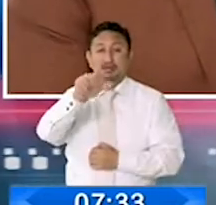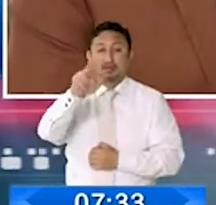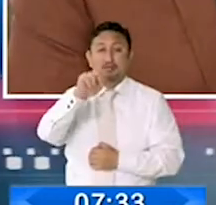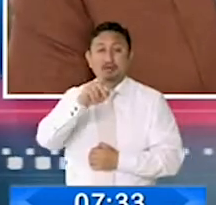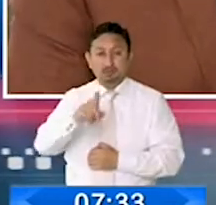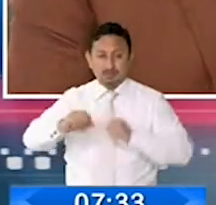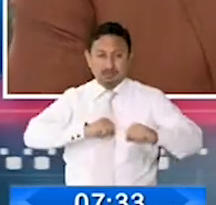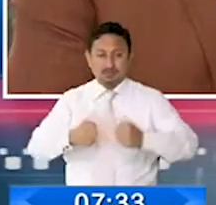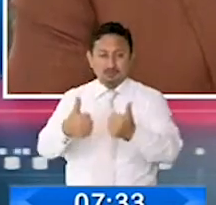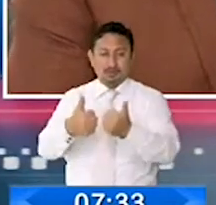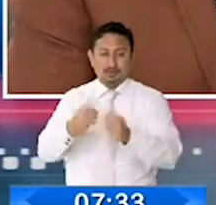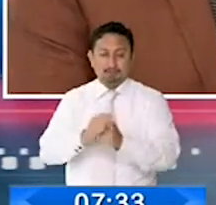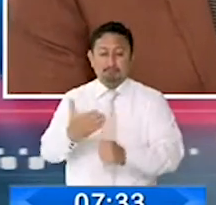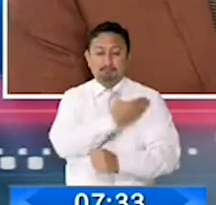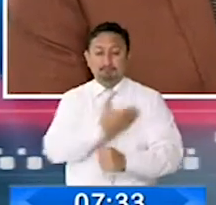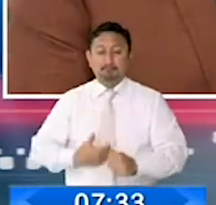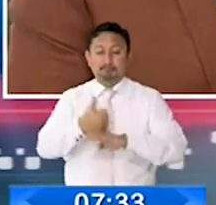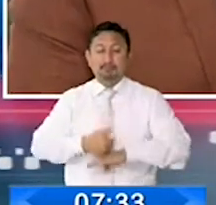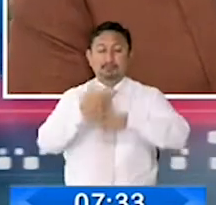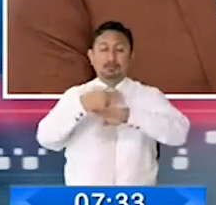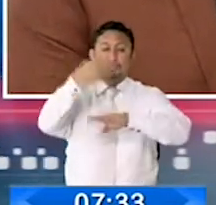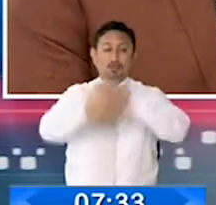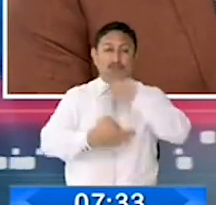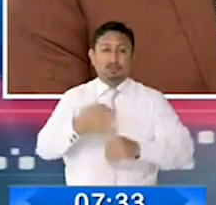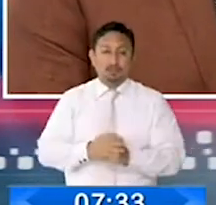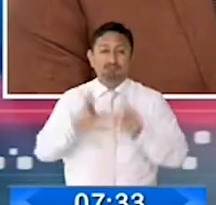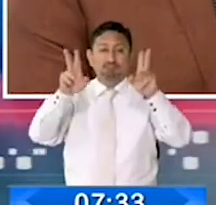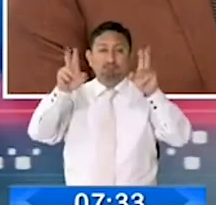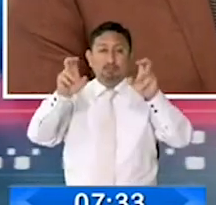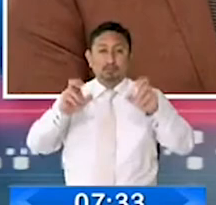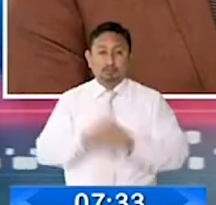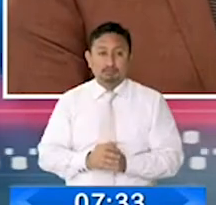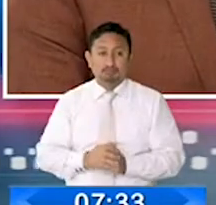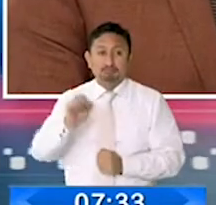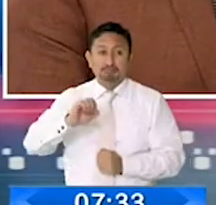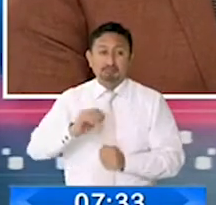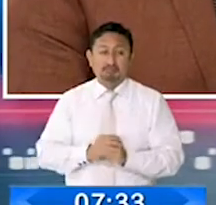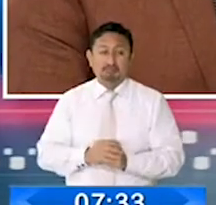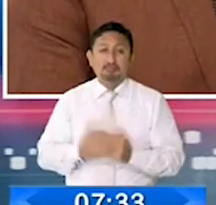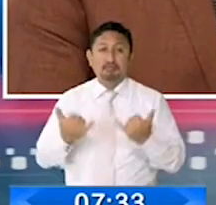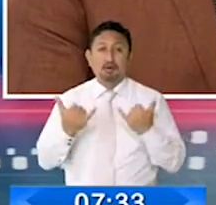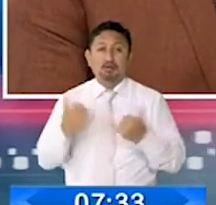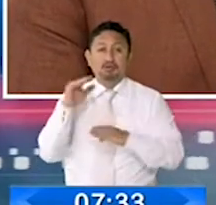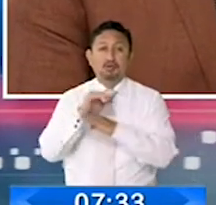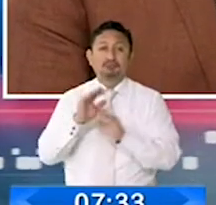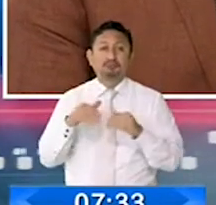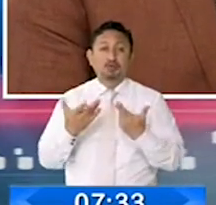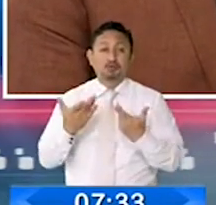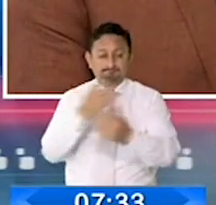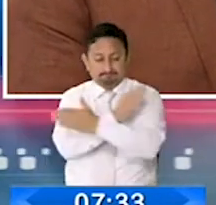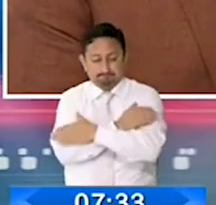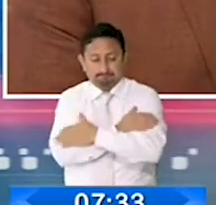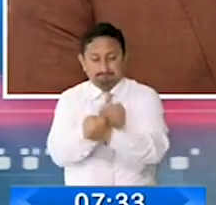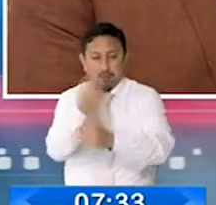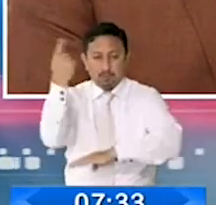Rodas, el presidente de la Corte Nacional de Justicia, comentando varios temas justamente de la coyuntura que vive nuestro país. Le envío un abrazo